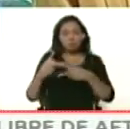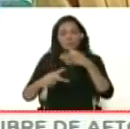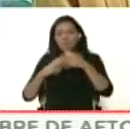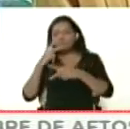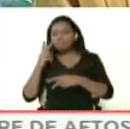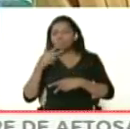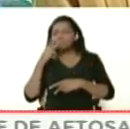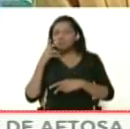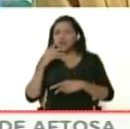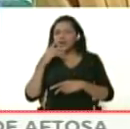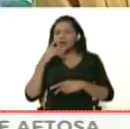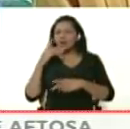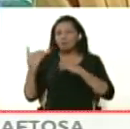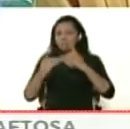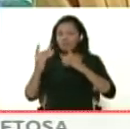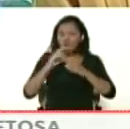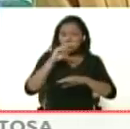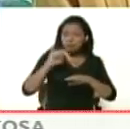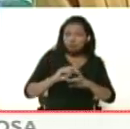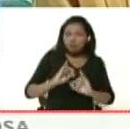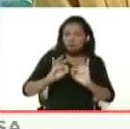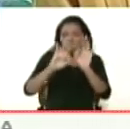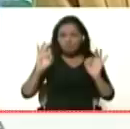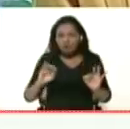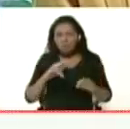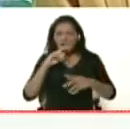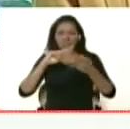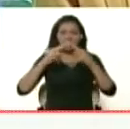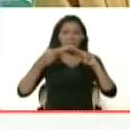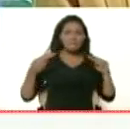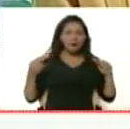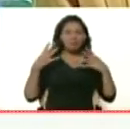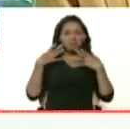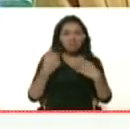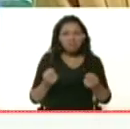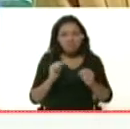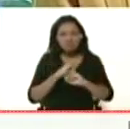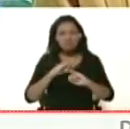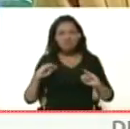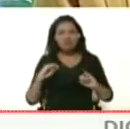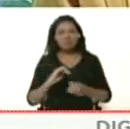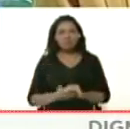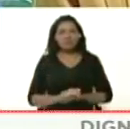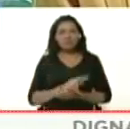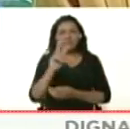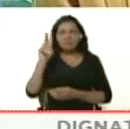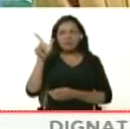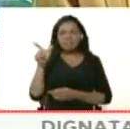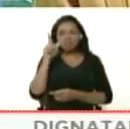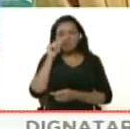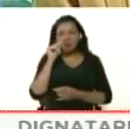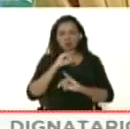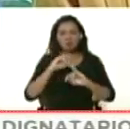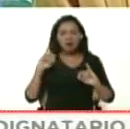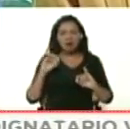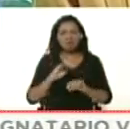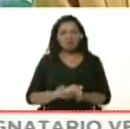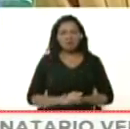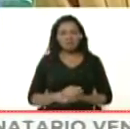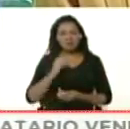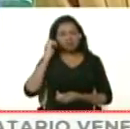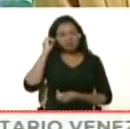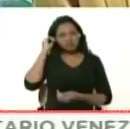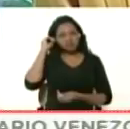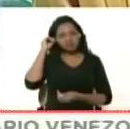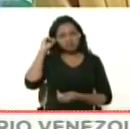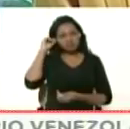Nacional, estoy de acuerdo, porque son señales de paz, de entendimiento entre venezolanos y venezolanas. Y luego que se